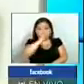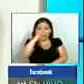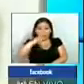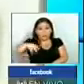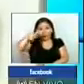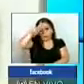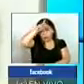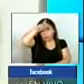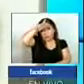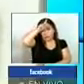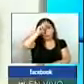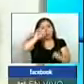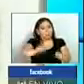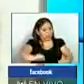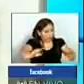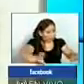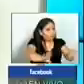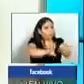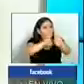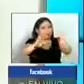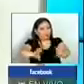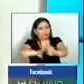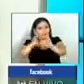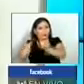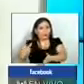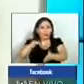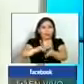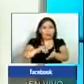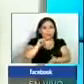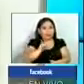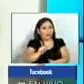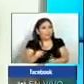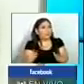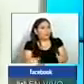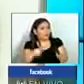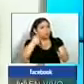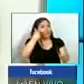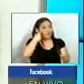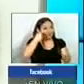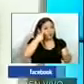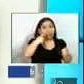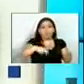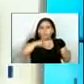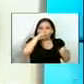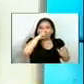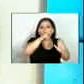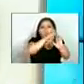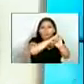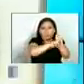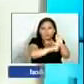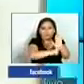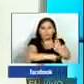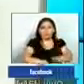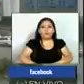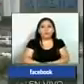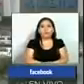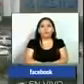Centros comerciales Abrieran Sus puertas Nuevamente Esto Bajo un Estricto Protocolo Veamos